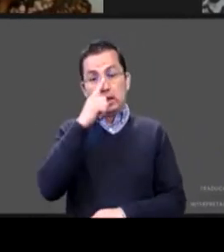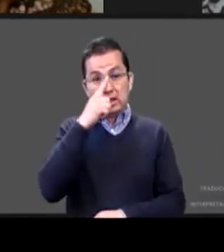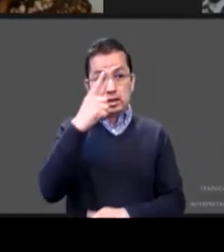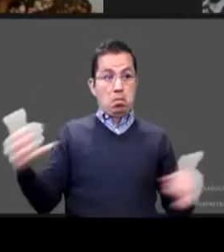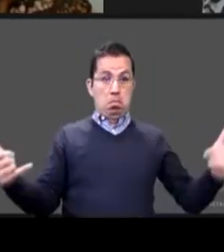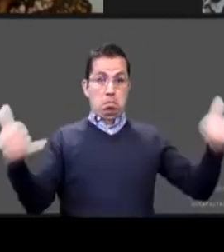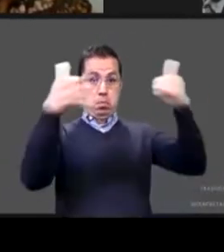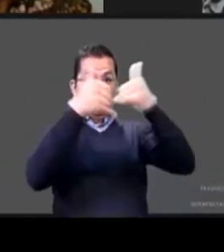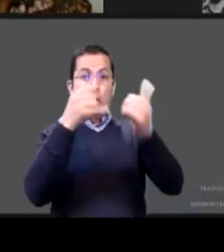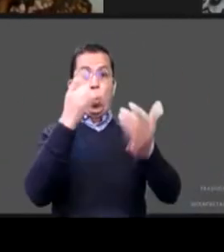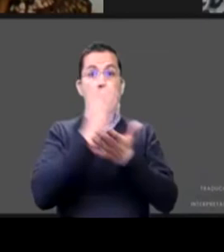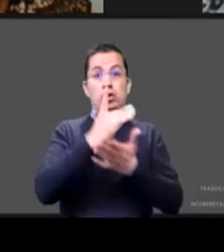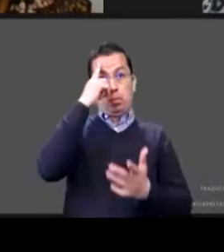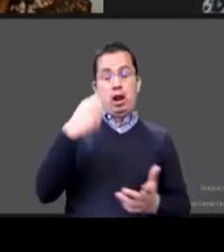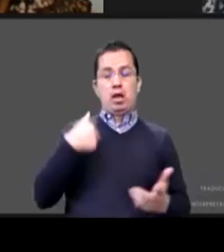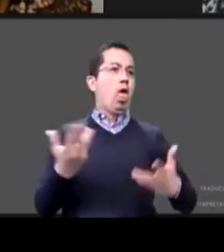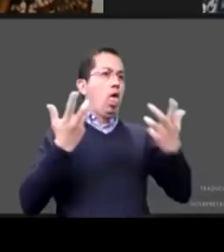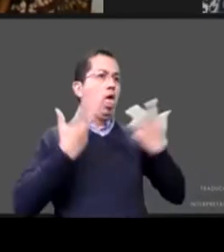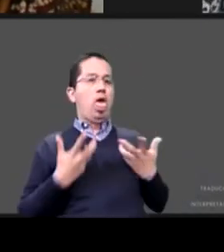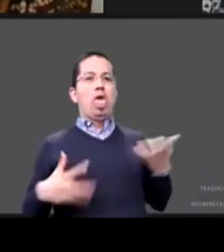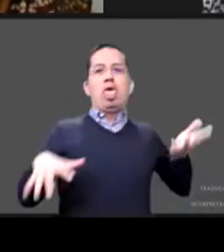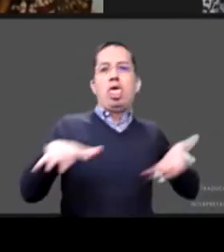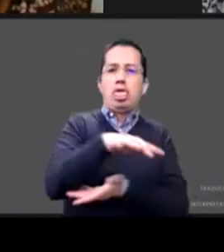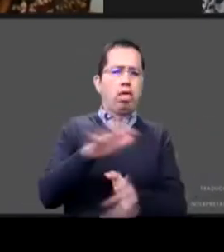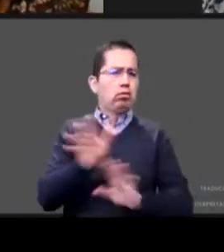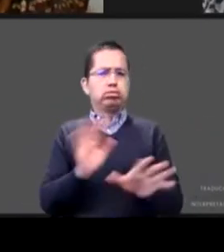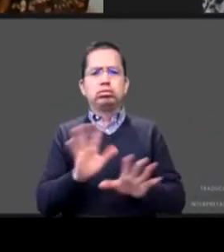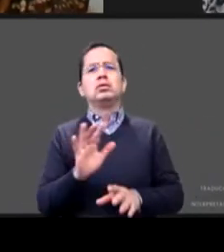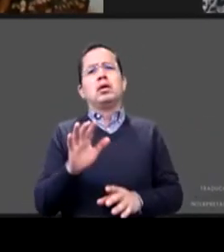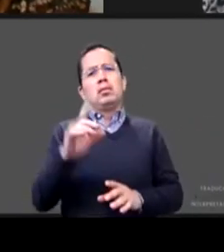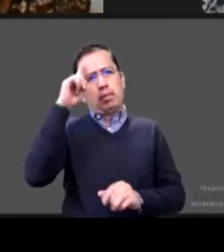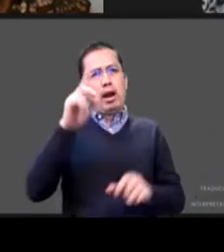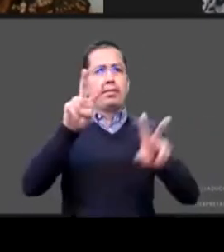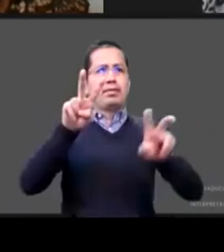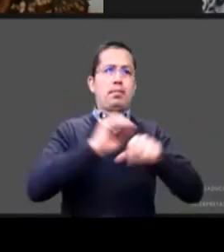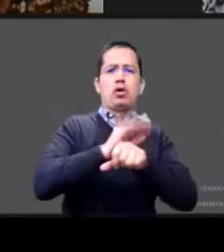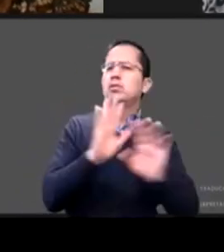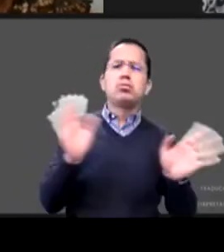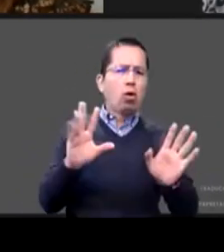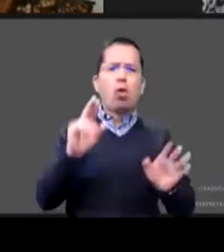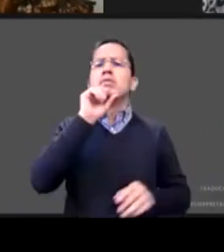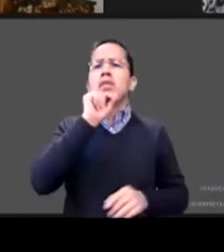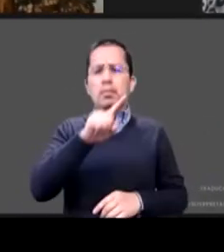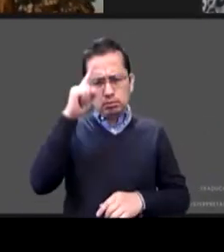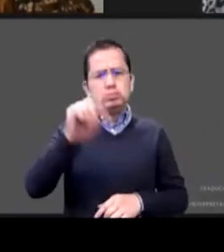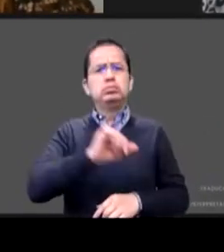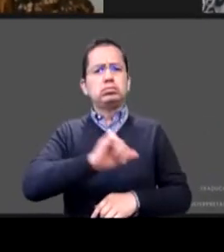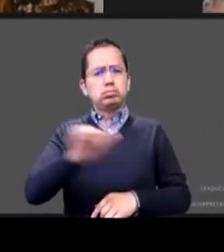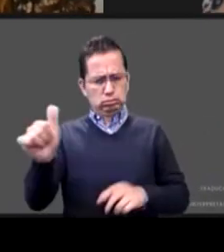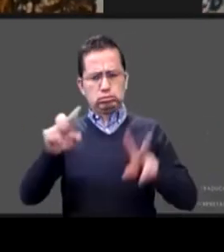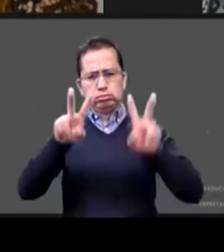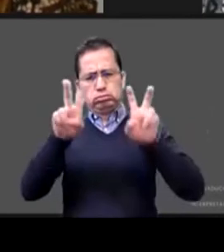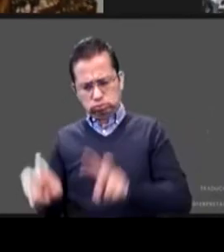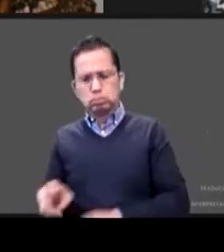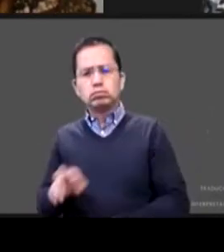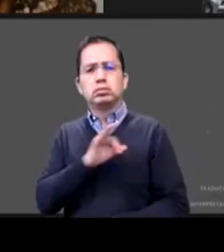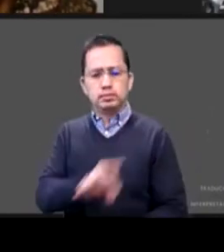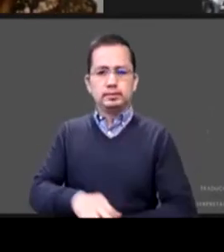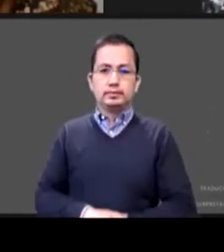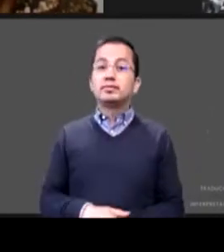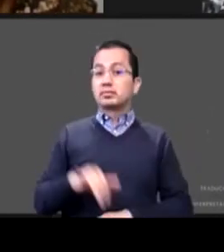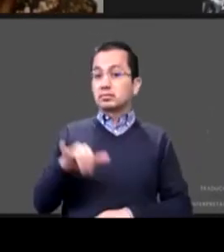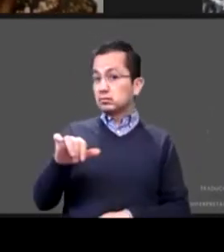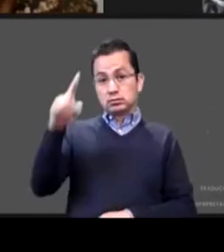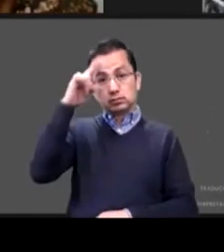por COVID o por otros temas más personales en mi familia. Para cualquier tema emocional,